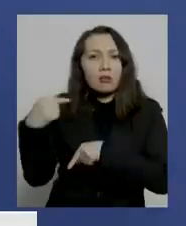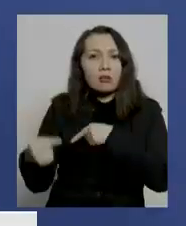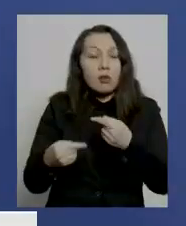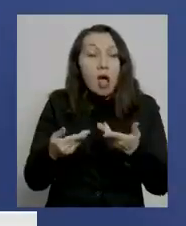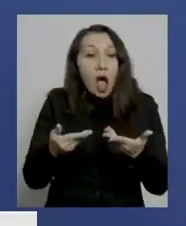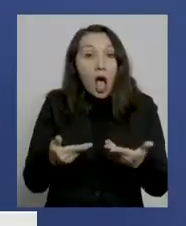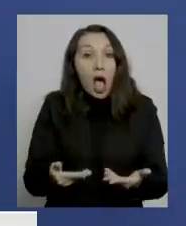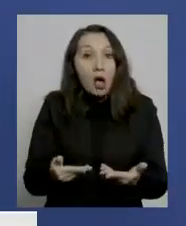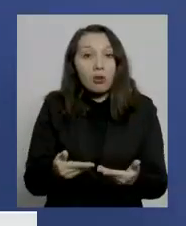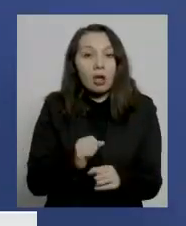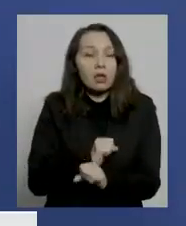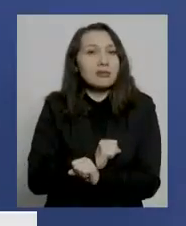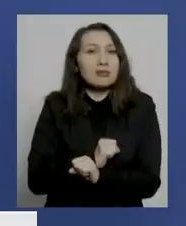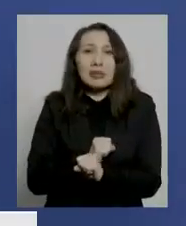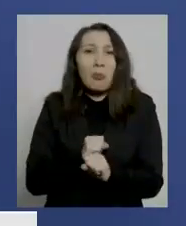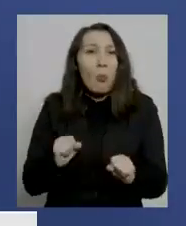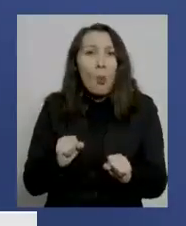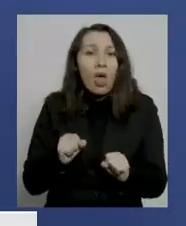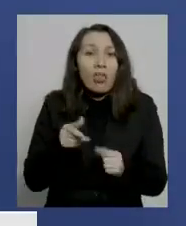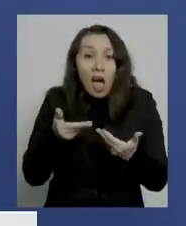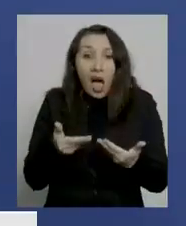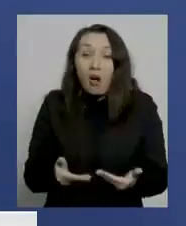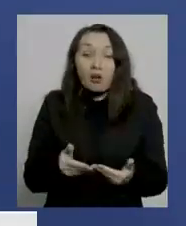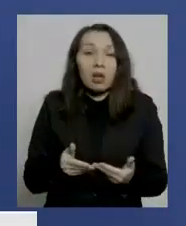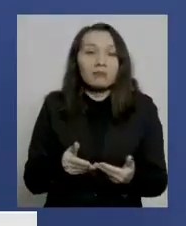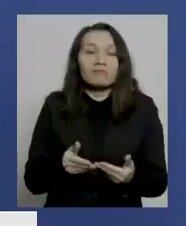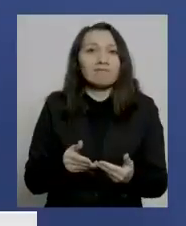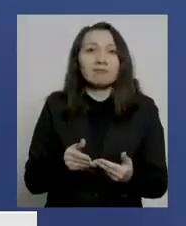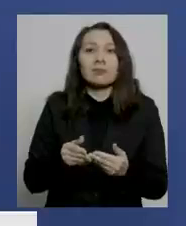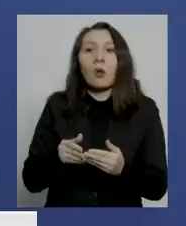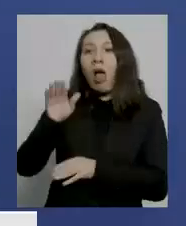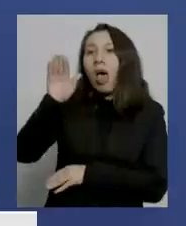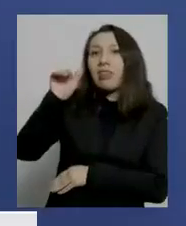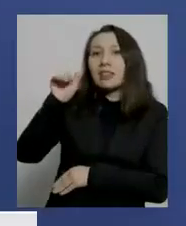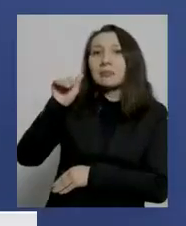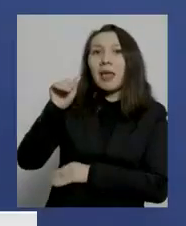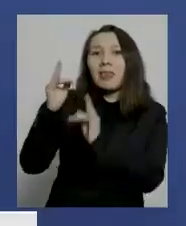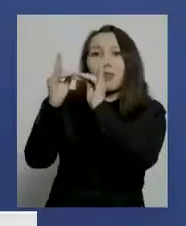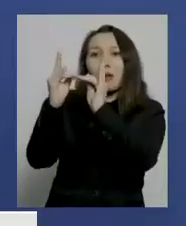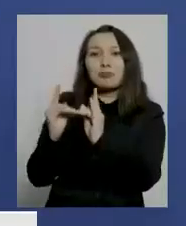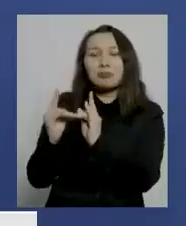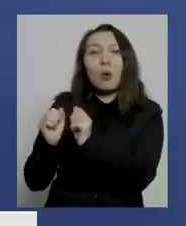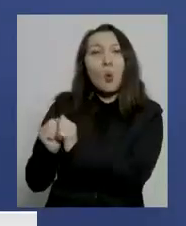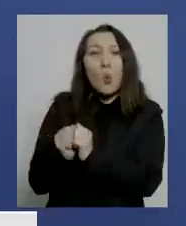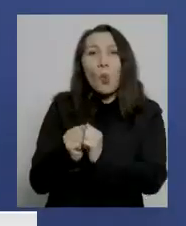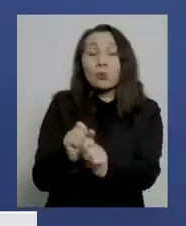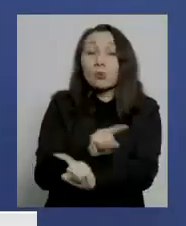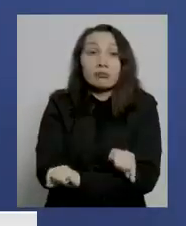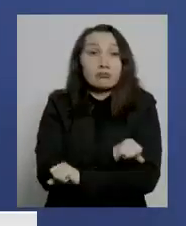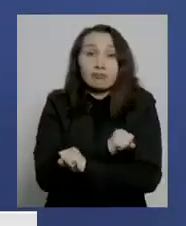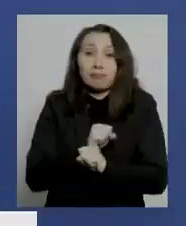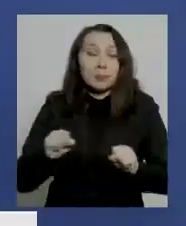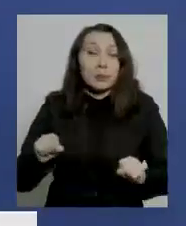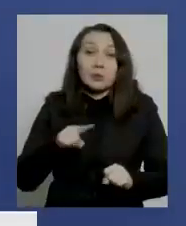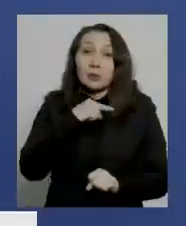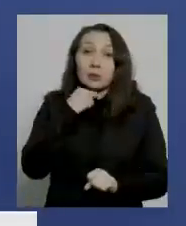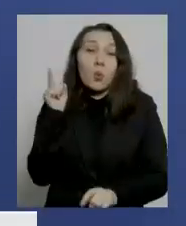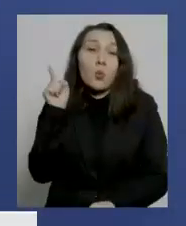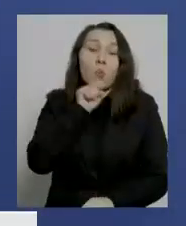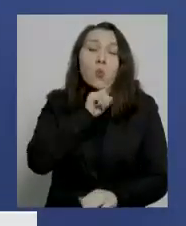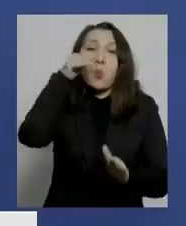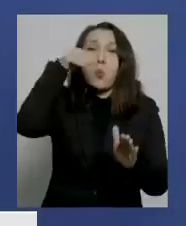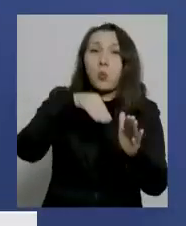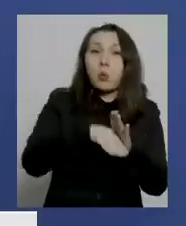este momento ni siquiera es posible darle una despedida y acompañarlo en su morada